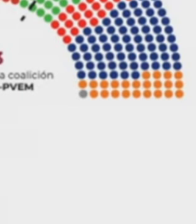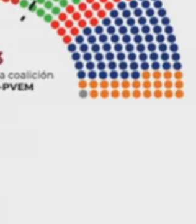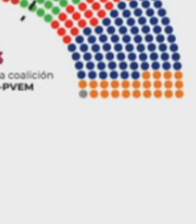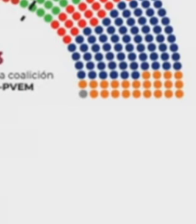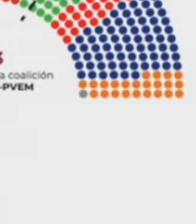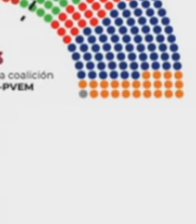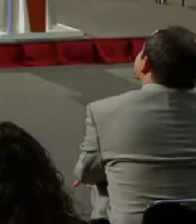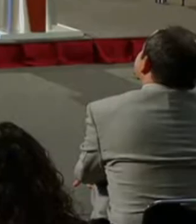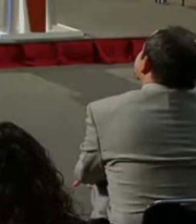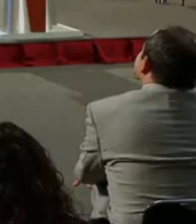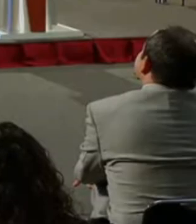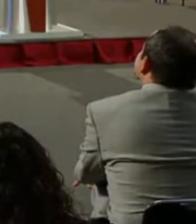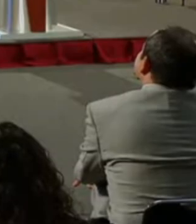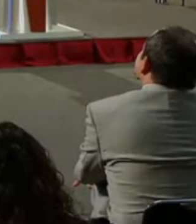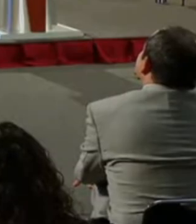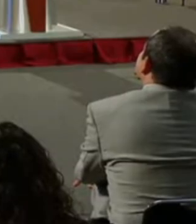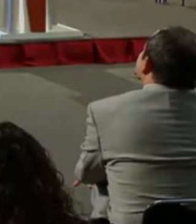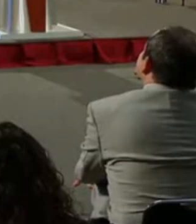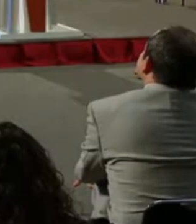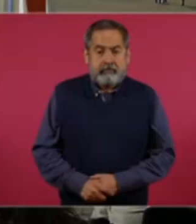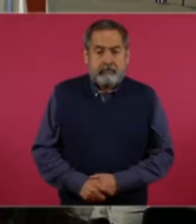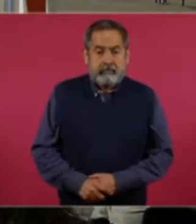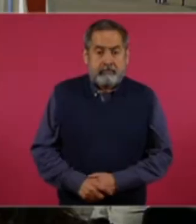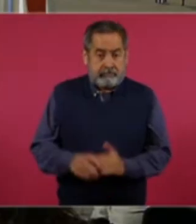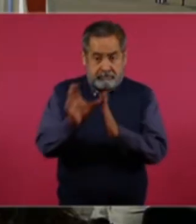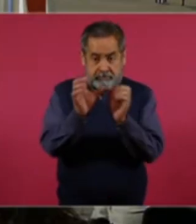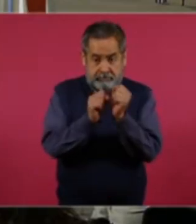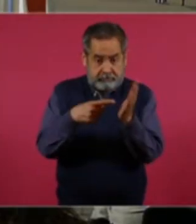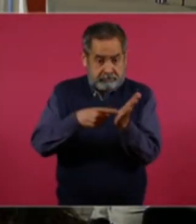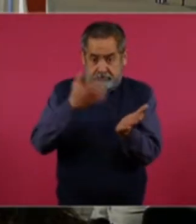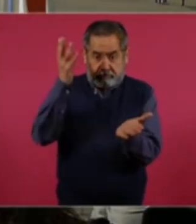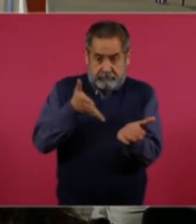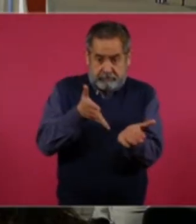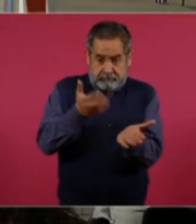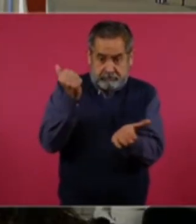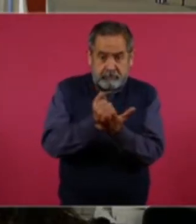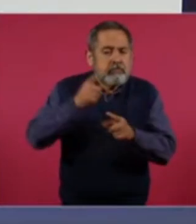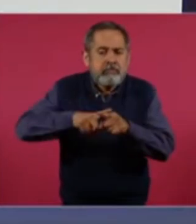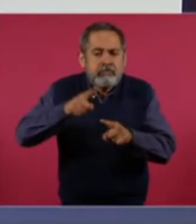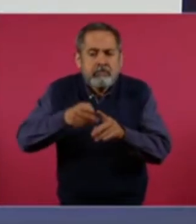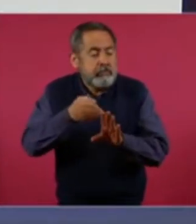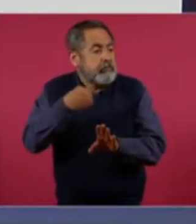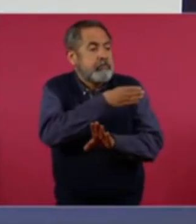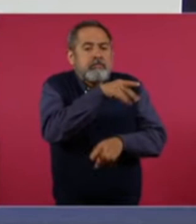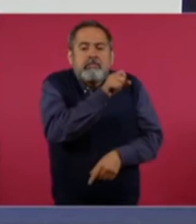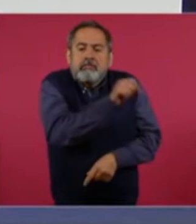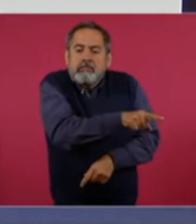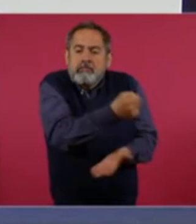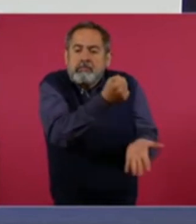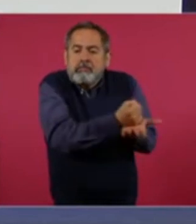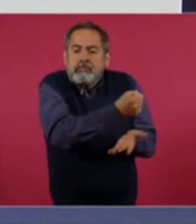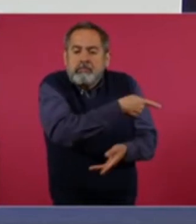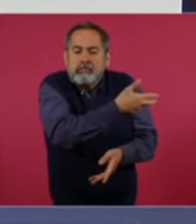nosotros no aprobamos en la Constitución, que son las dos únicas reglas que regulan